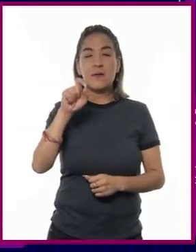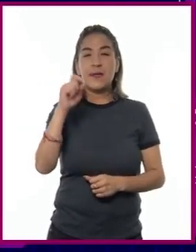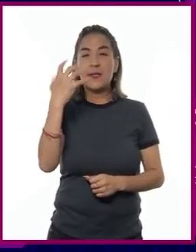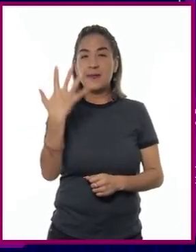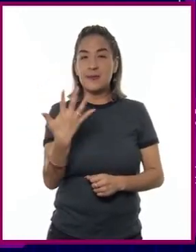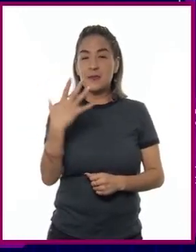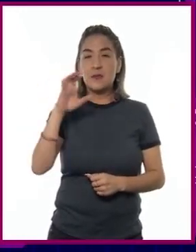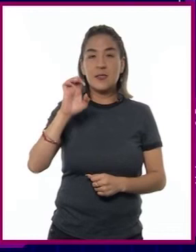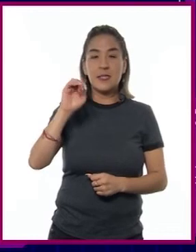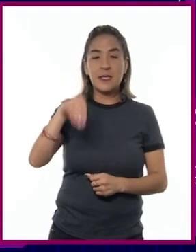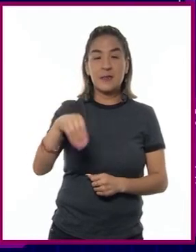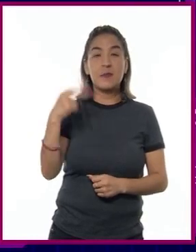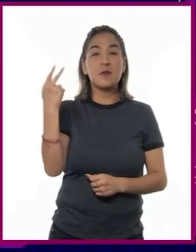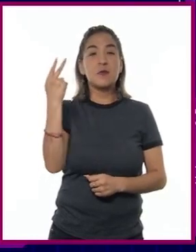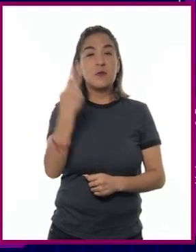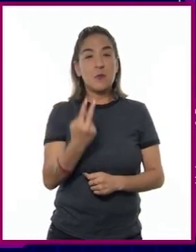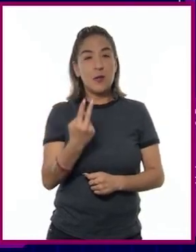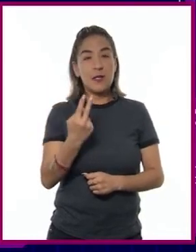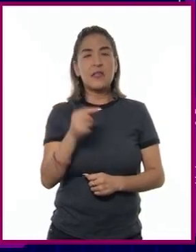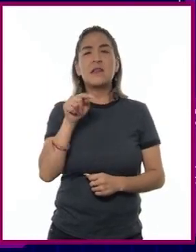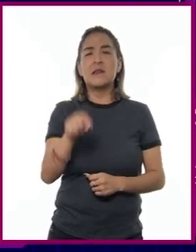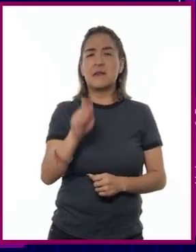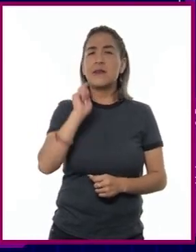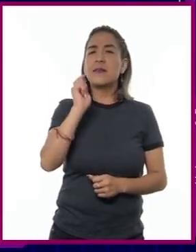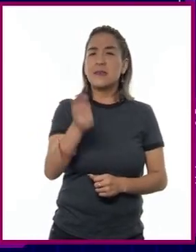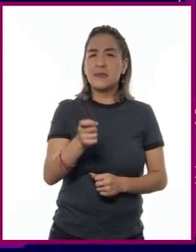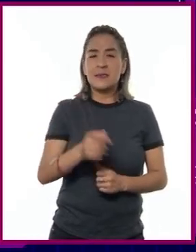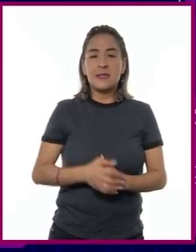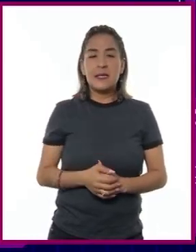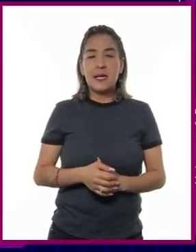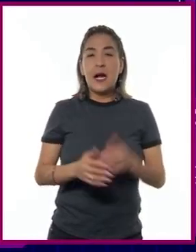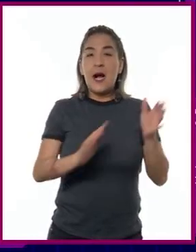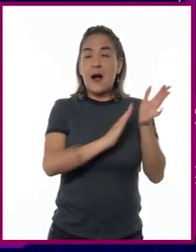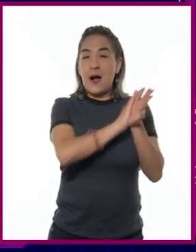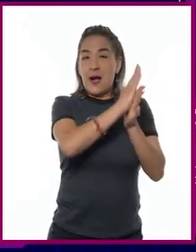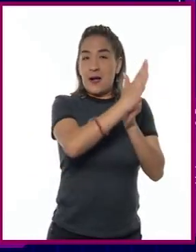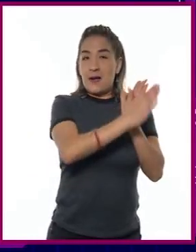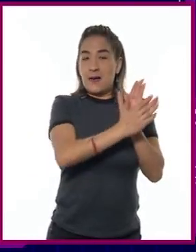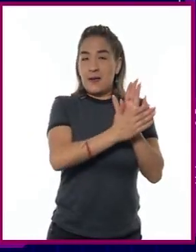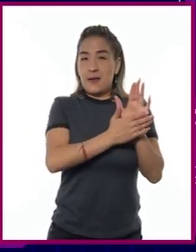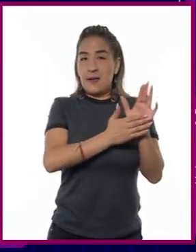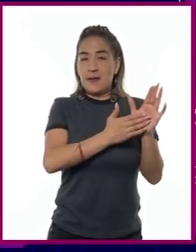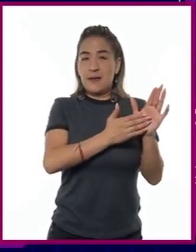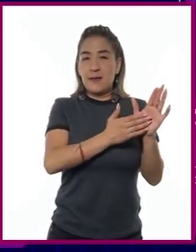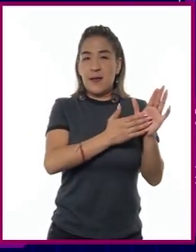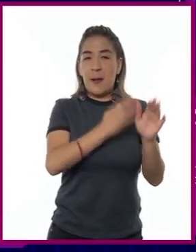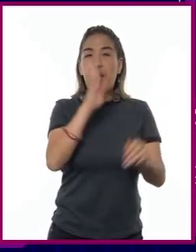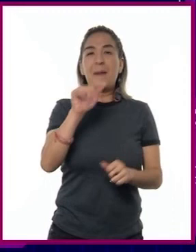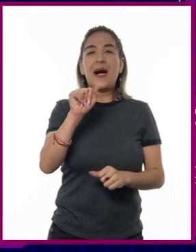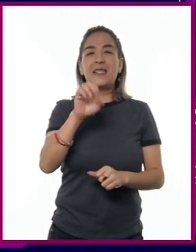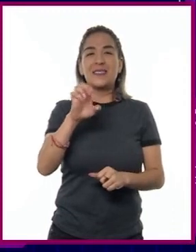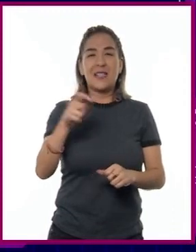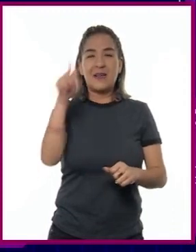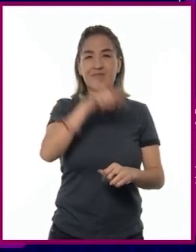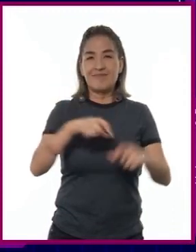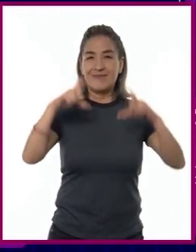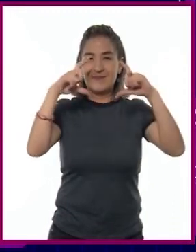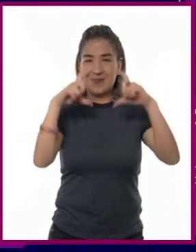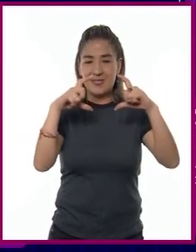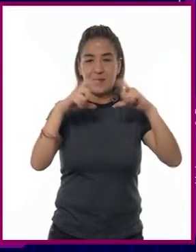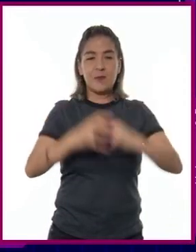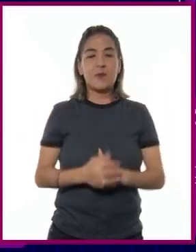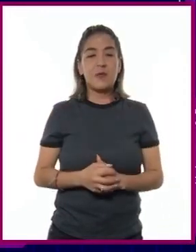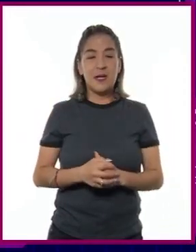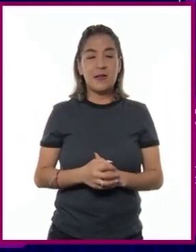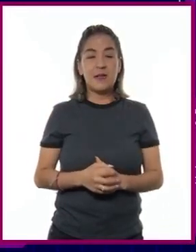39.25 centímetros cuadrados, que corresponde al área de las bases circulares del cilindro,